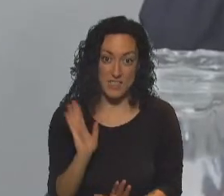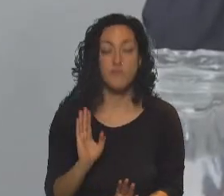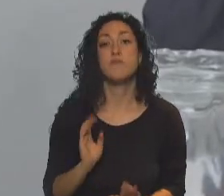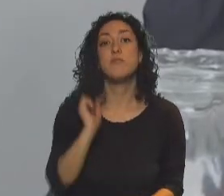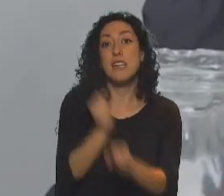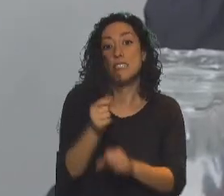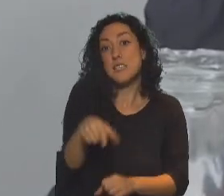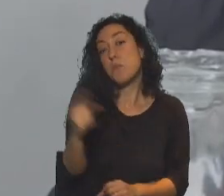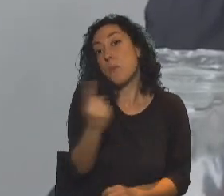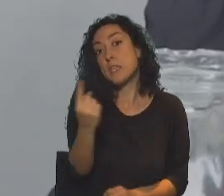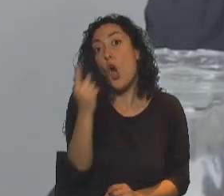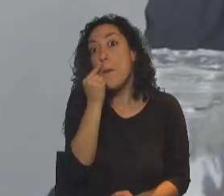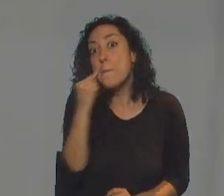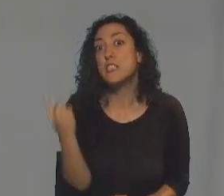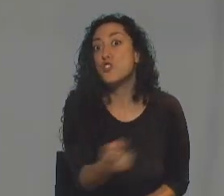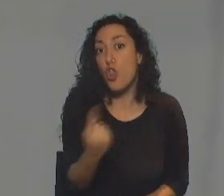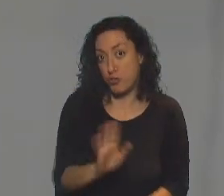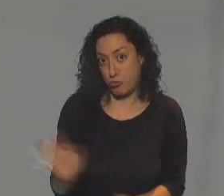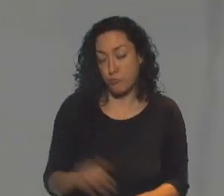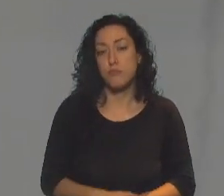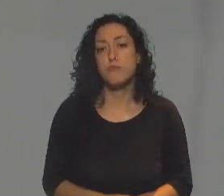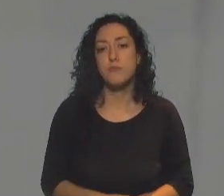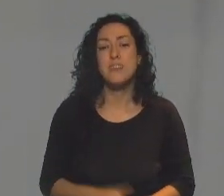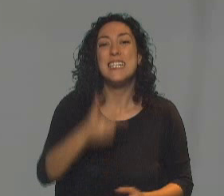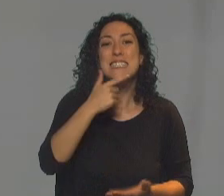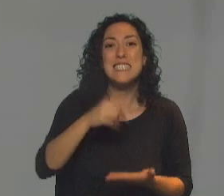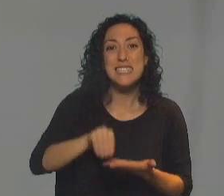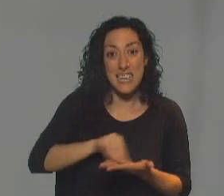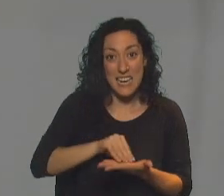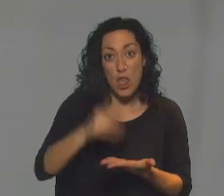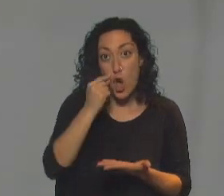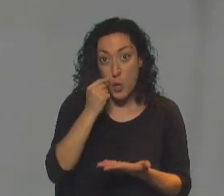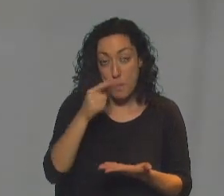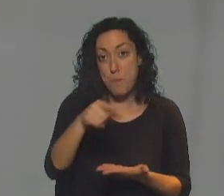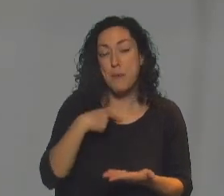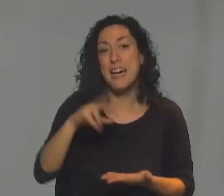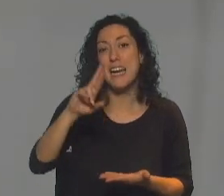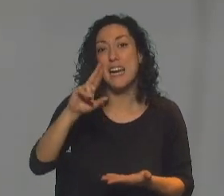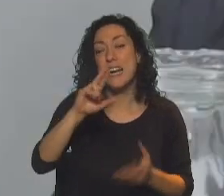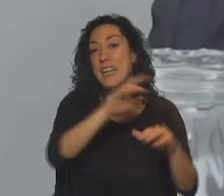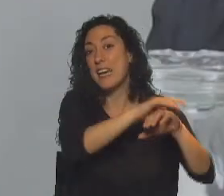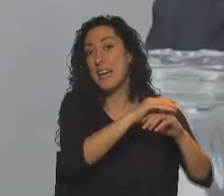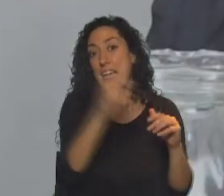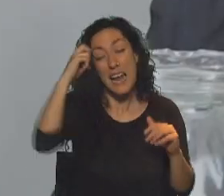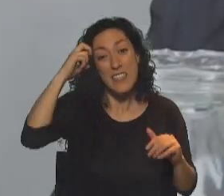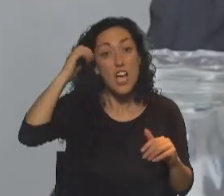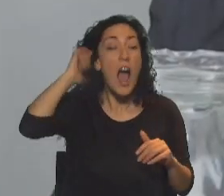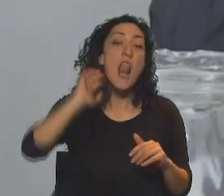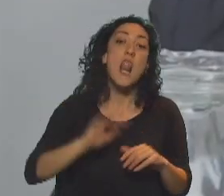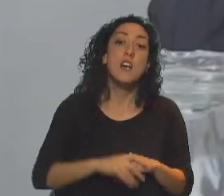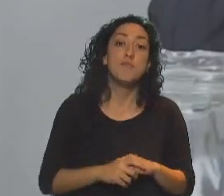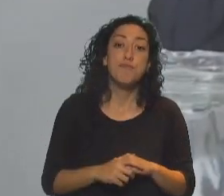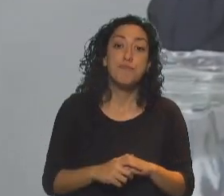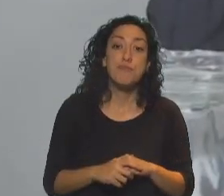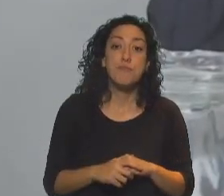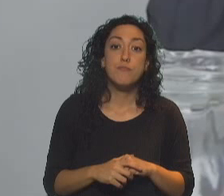hombres. Y entonces un senador radical, el senador del Valle, pide la palabra para hacer una